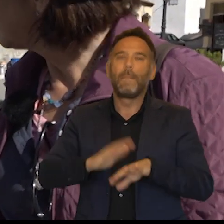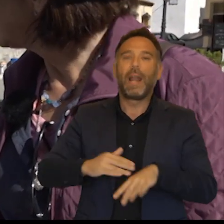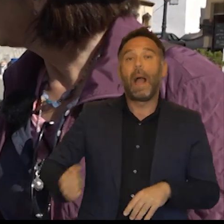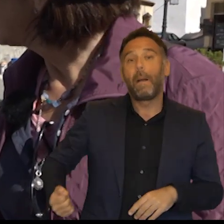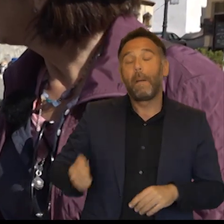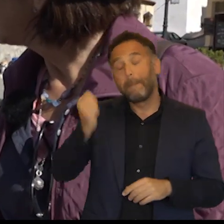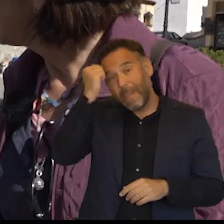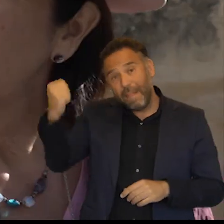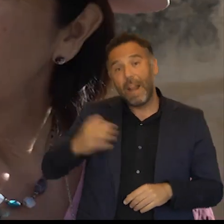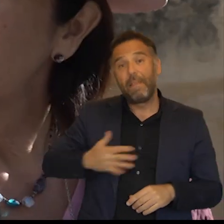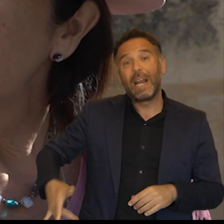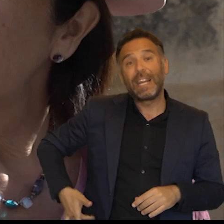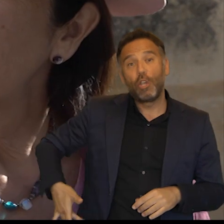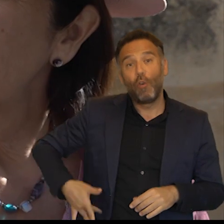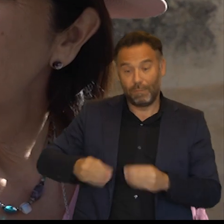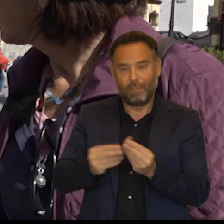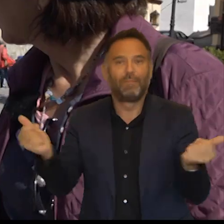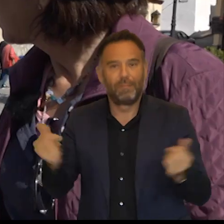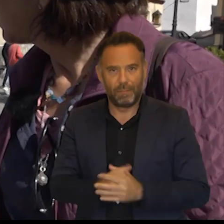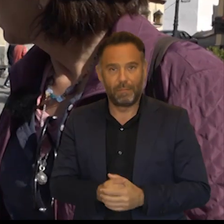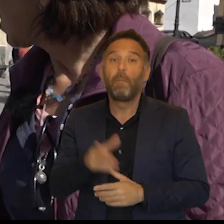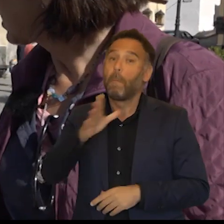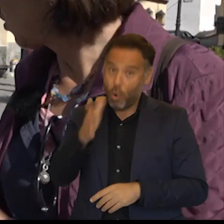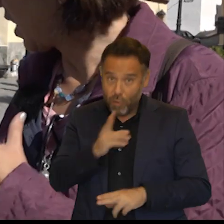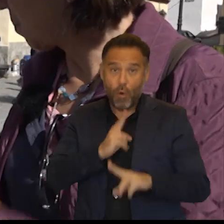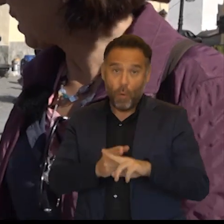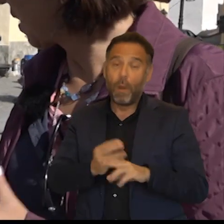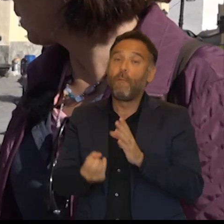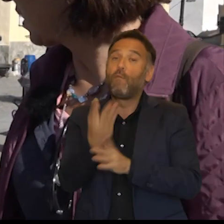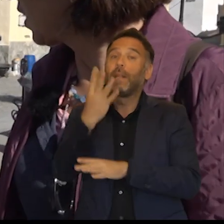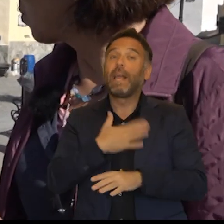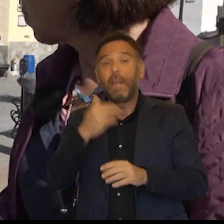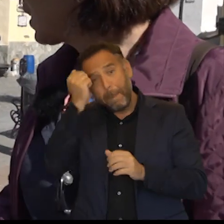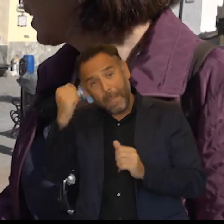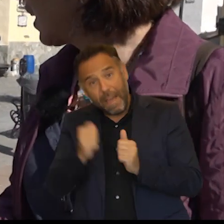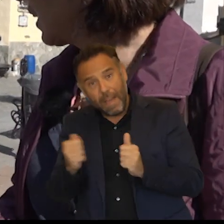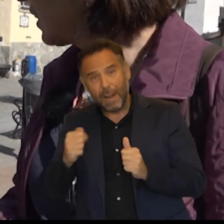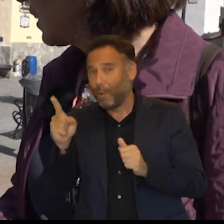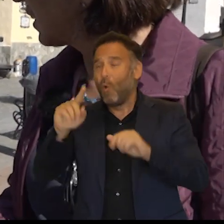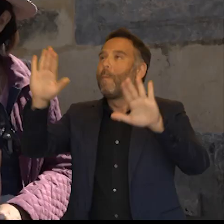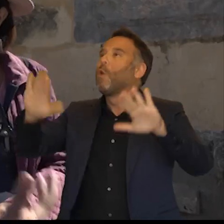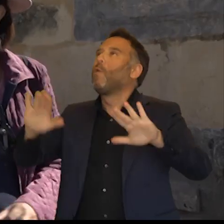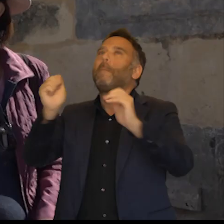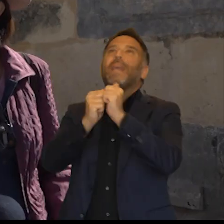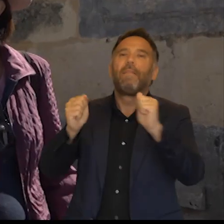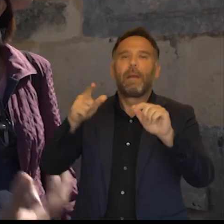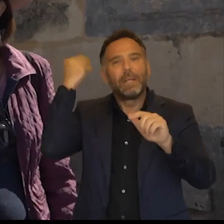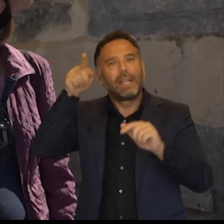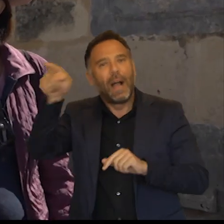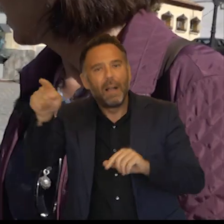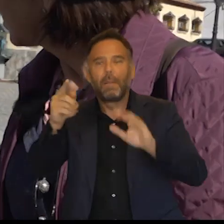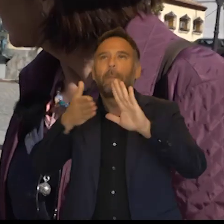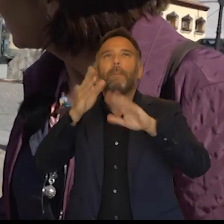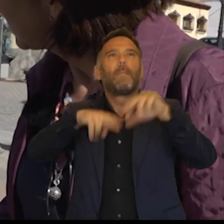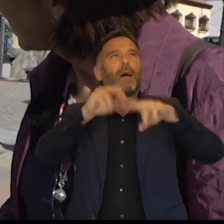Ah. De ahí el origen de su nombre de fuente de piedra. Ay, que no es la piedra a piedra, como efectivamente, piensa la gente. Es porque la gente pensaba que era